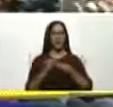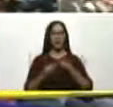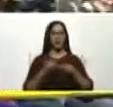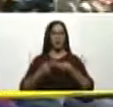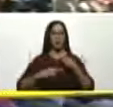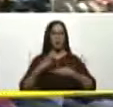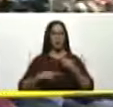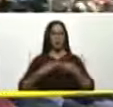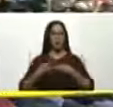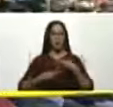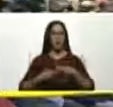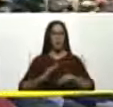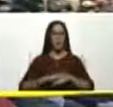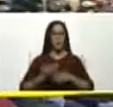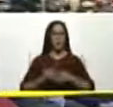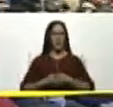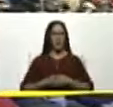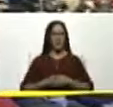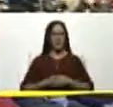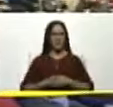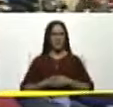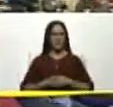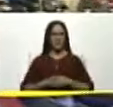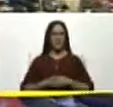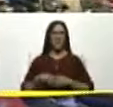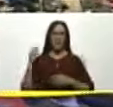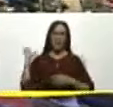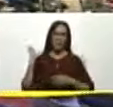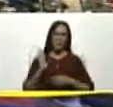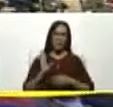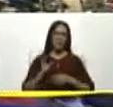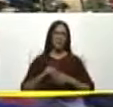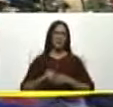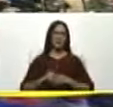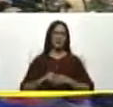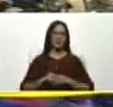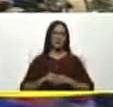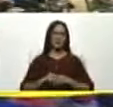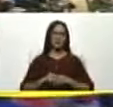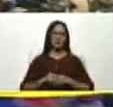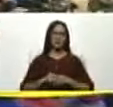revolución. Porque hemos pasado